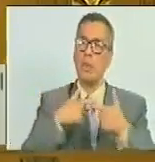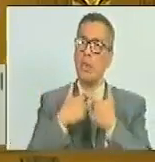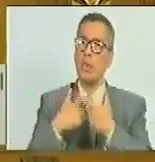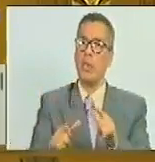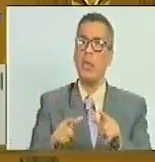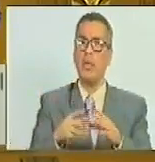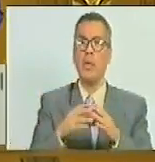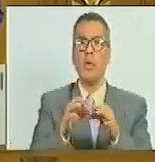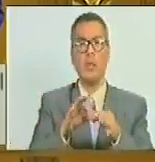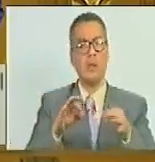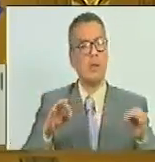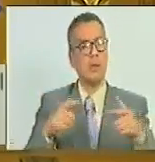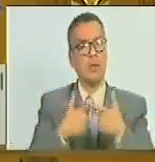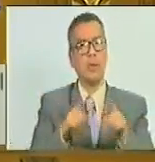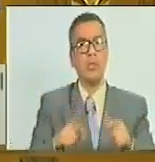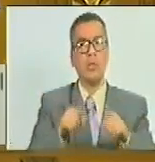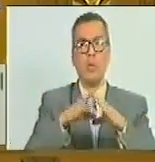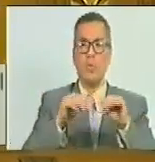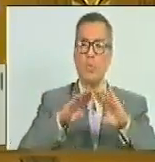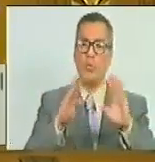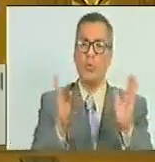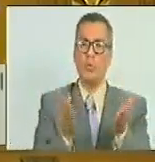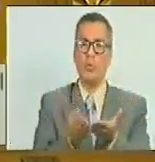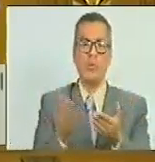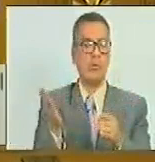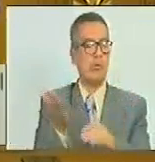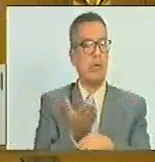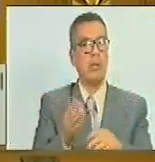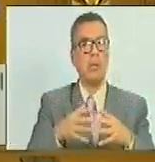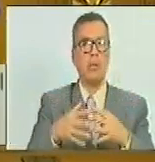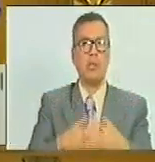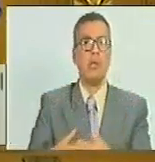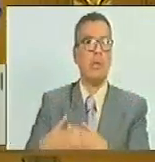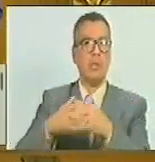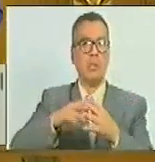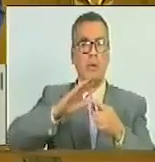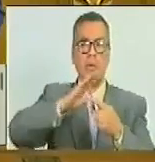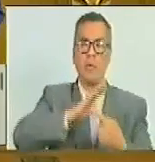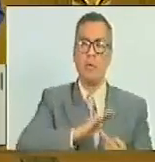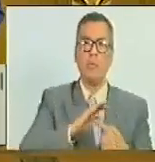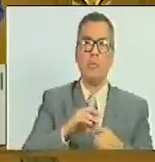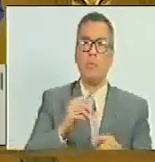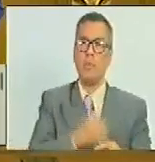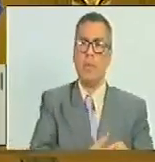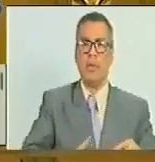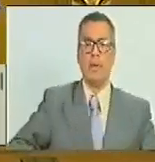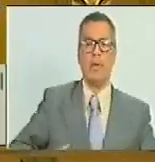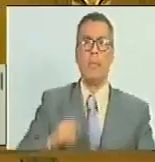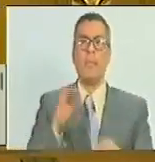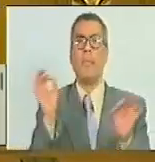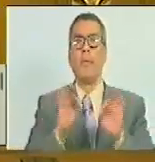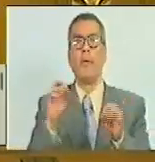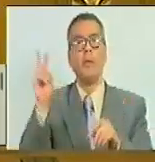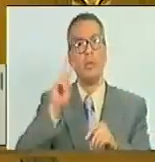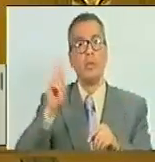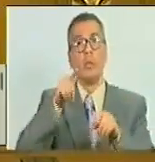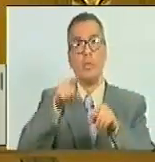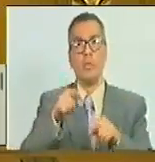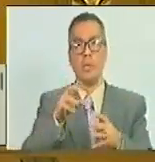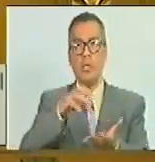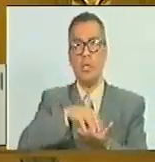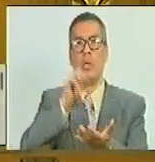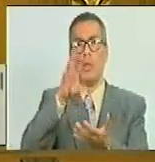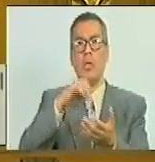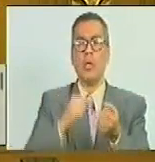e independientes, un mundo sin imperios, sin hegemonismos, sin amos. Desde Venezuela y desde este